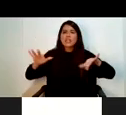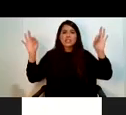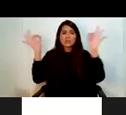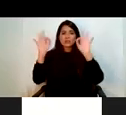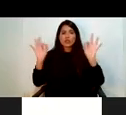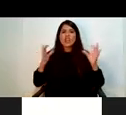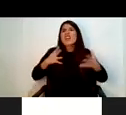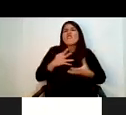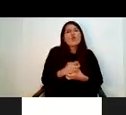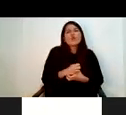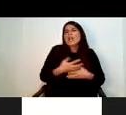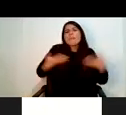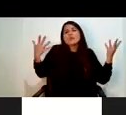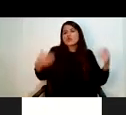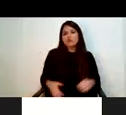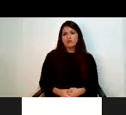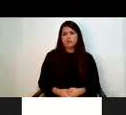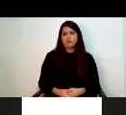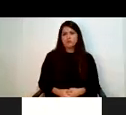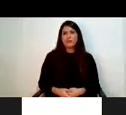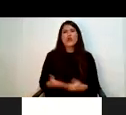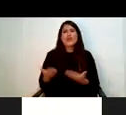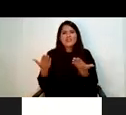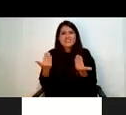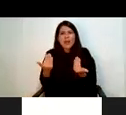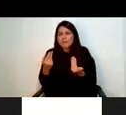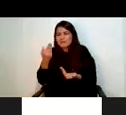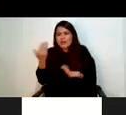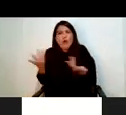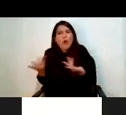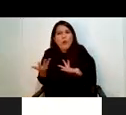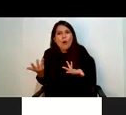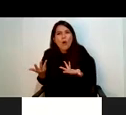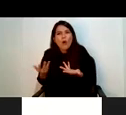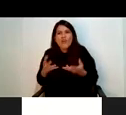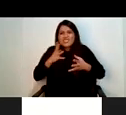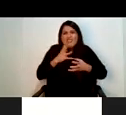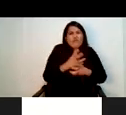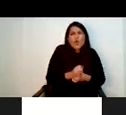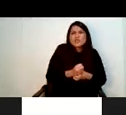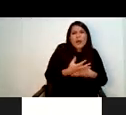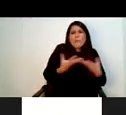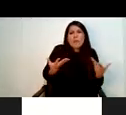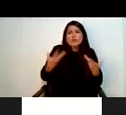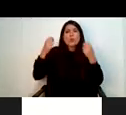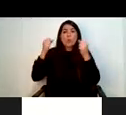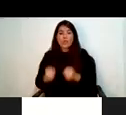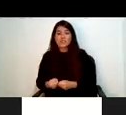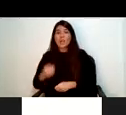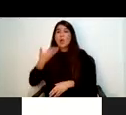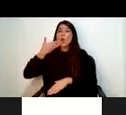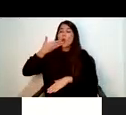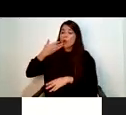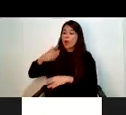frustra mucho. Una descripción operacional para ese se frustra mucho puede ser cuando está haciendo